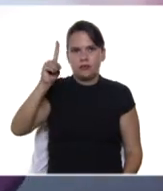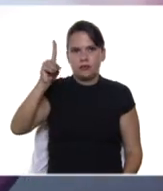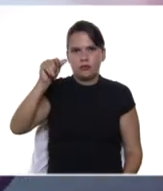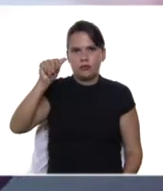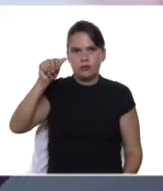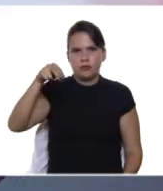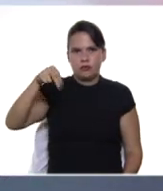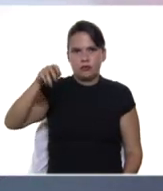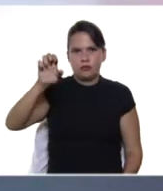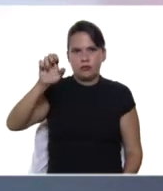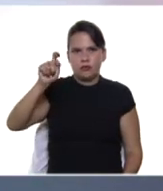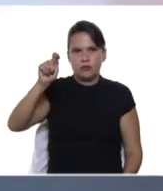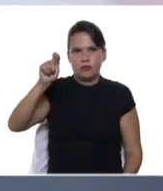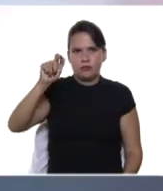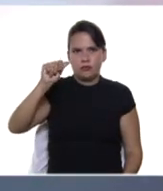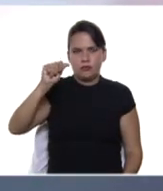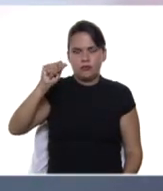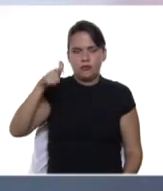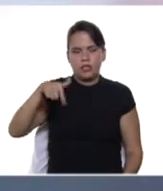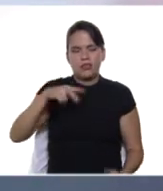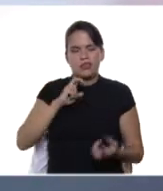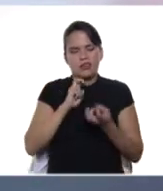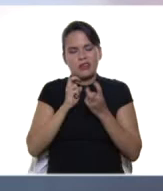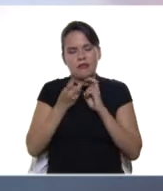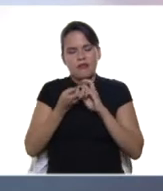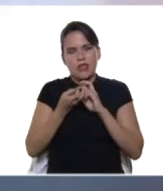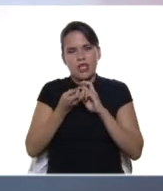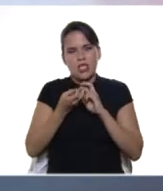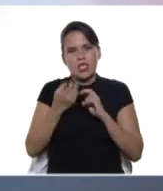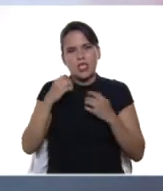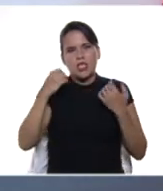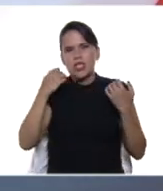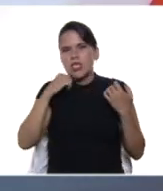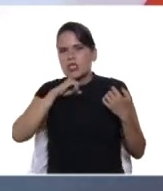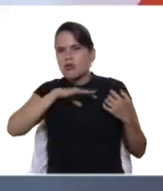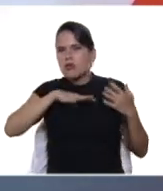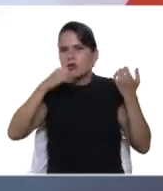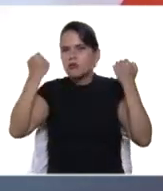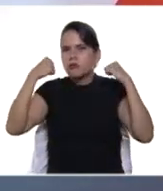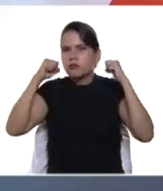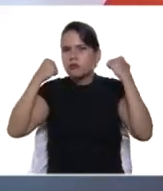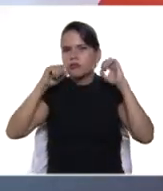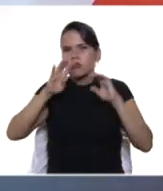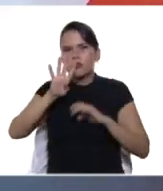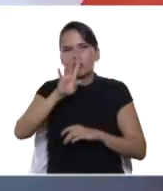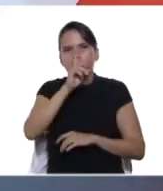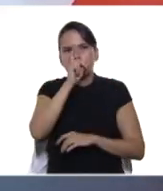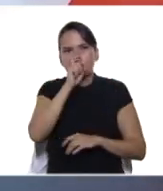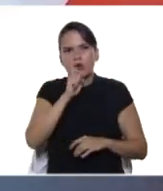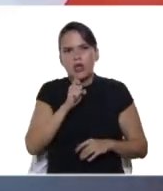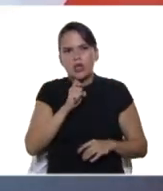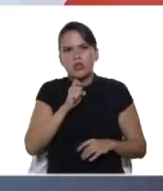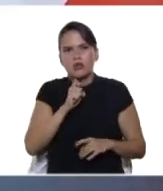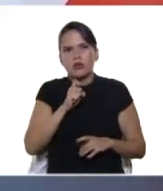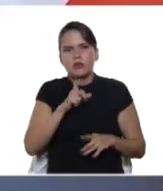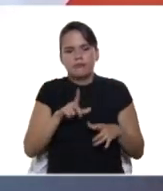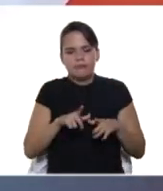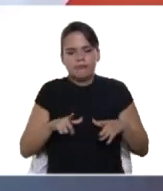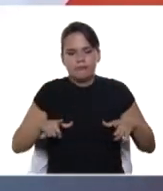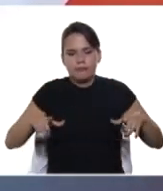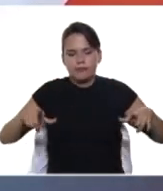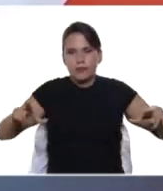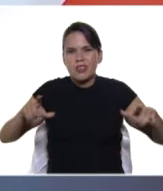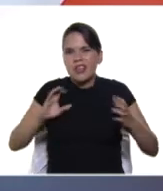Para esta ocasión, el referente teórico práctico para cuarto año son las coordenadas geográficas